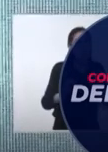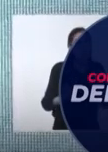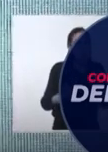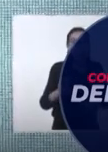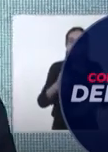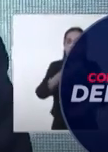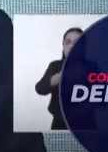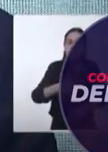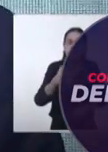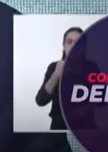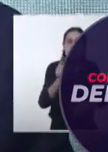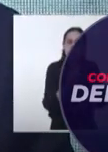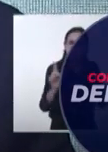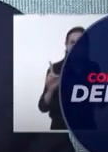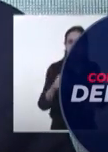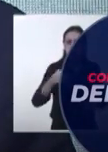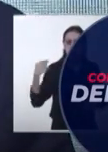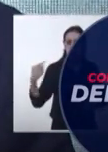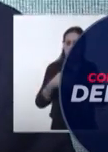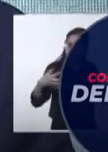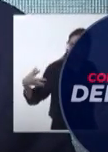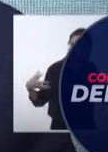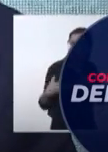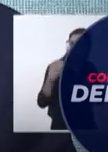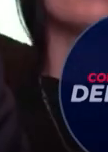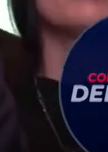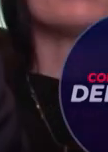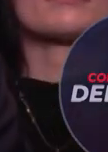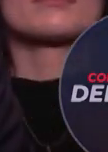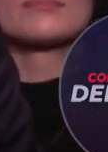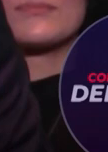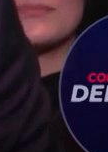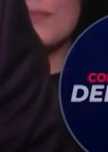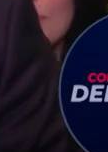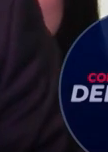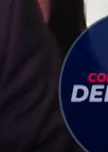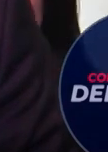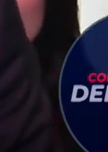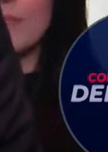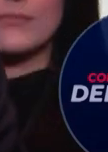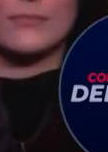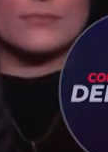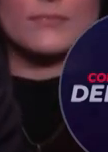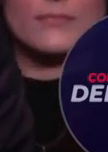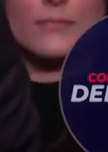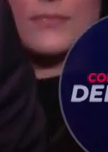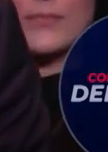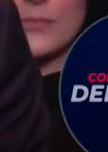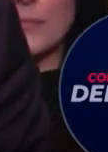entrar en base a la sociedad cordobesa, y si gana Milei, claramente no van a formar parte de eso. En todo caso, lo que se